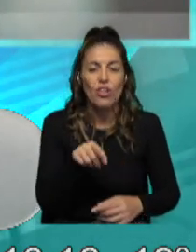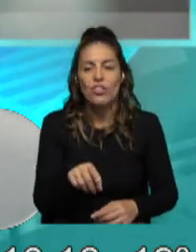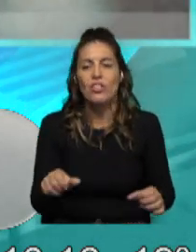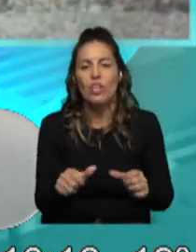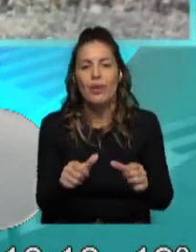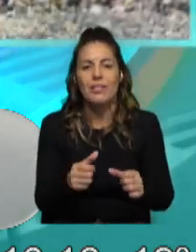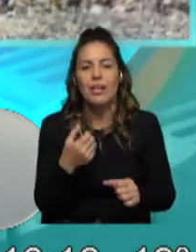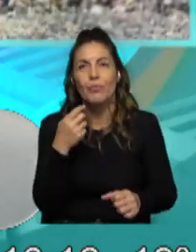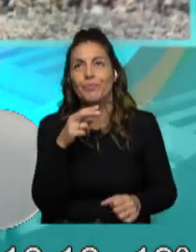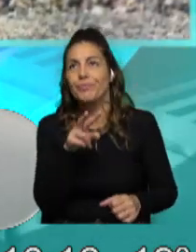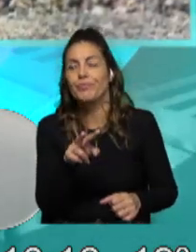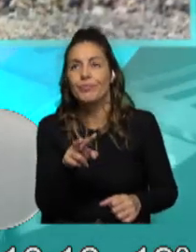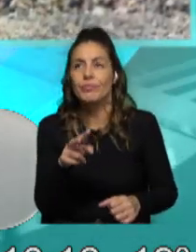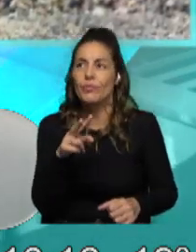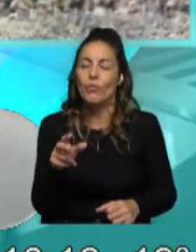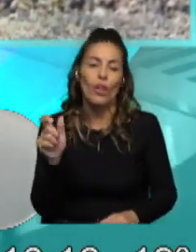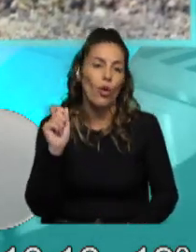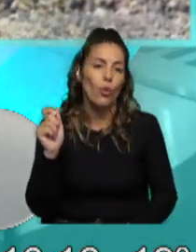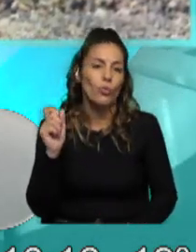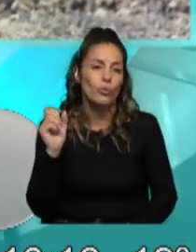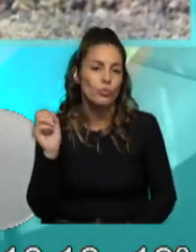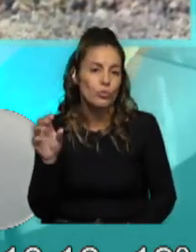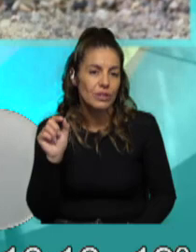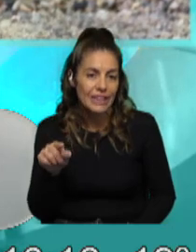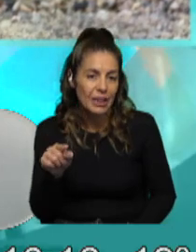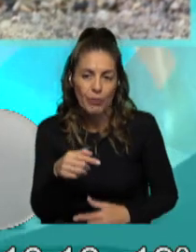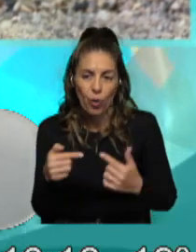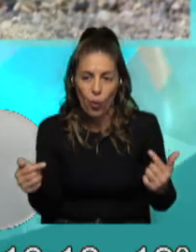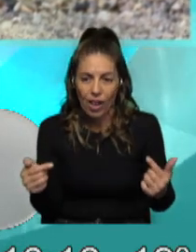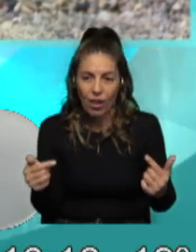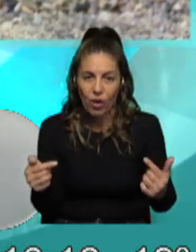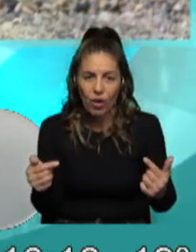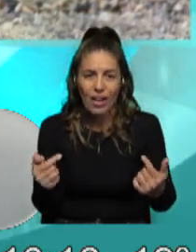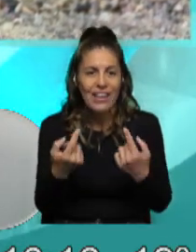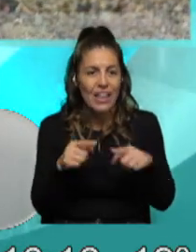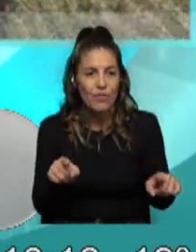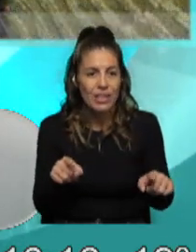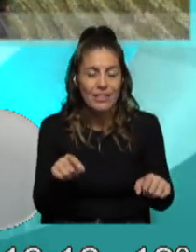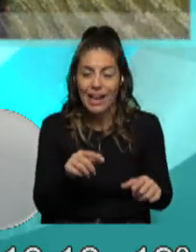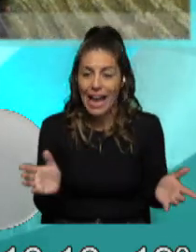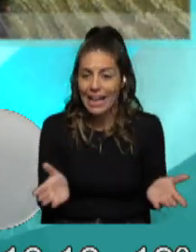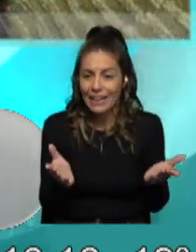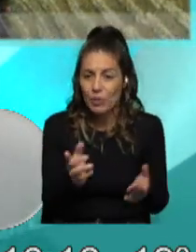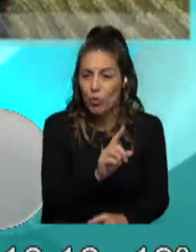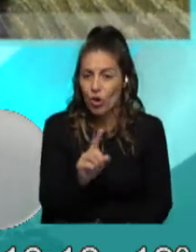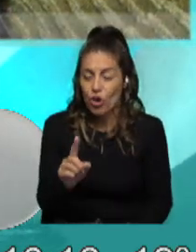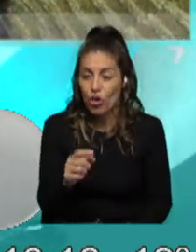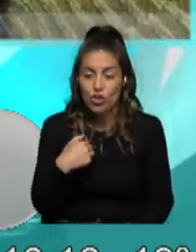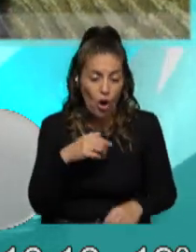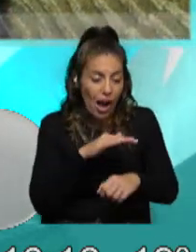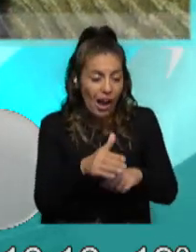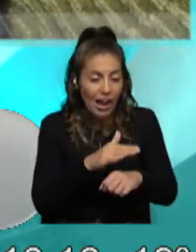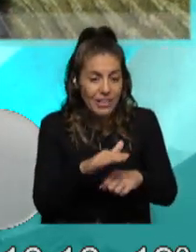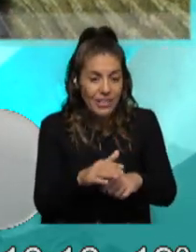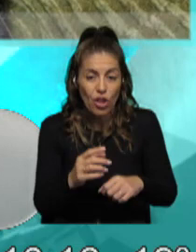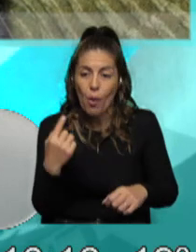afuera, o suena un timbre y demás, y me ataca de la misma manera, la diferencia es que en realidad acá no hay ningún estímulo, es simplemente lo estoy acariciando,